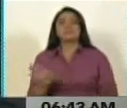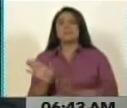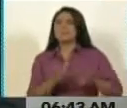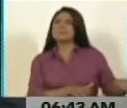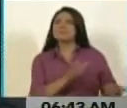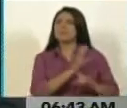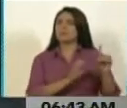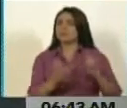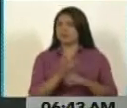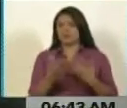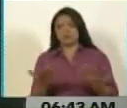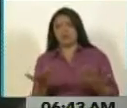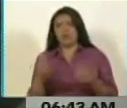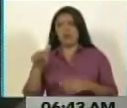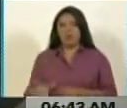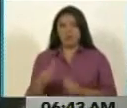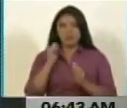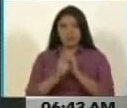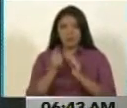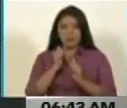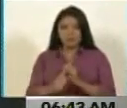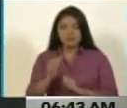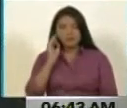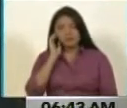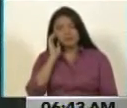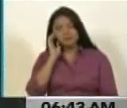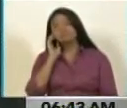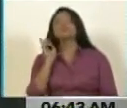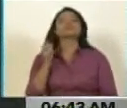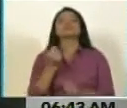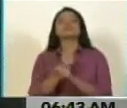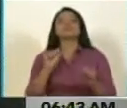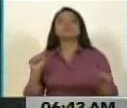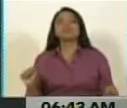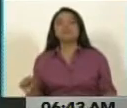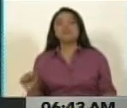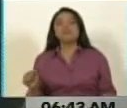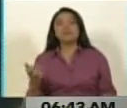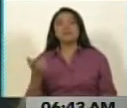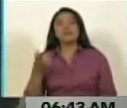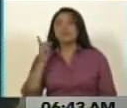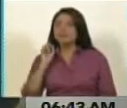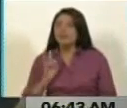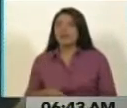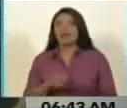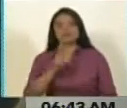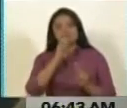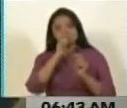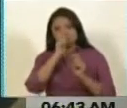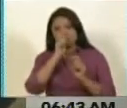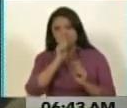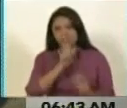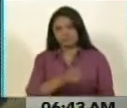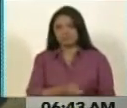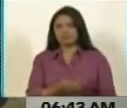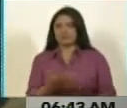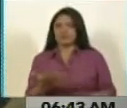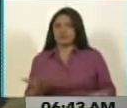en el ámbito deportivo. No puedes dejar de reconocer